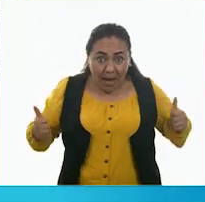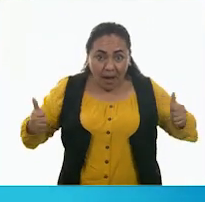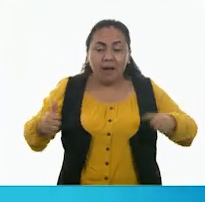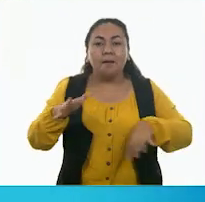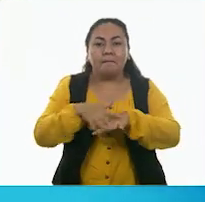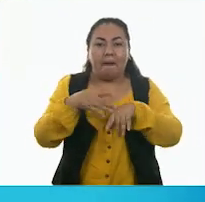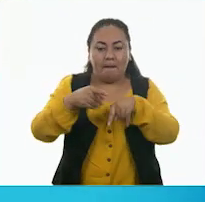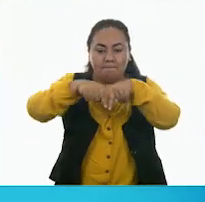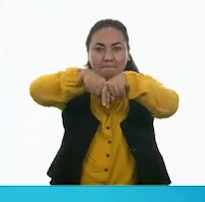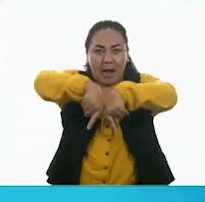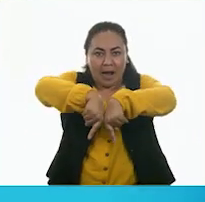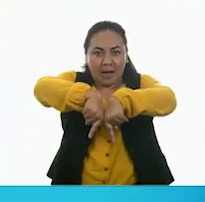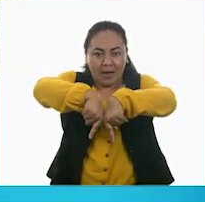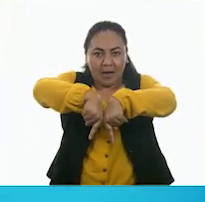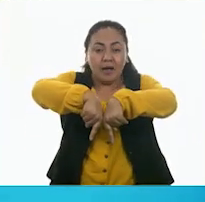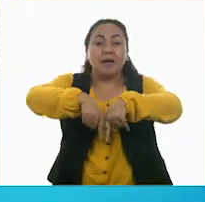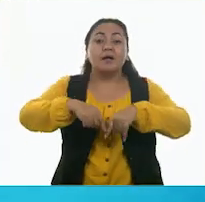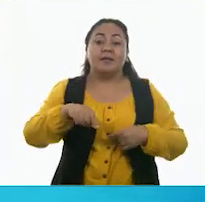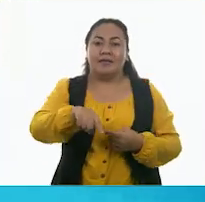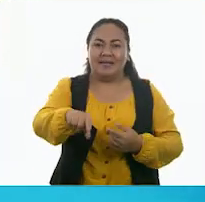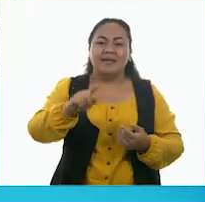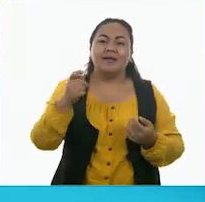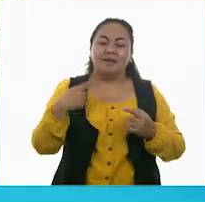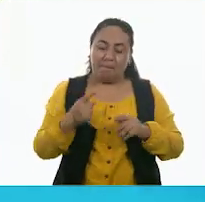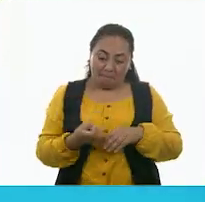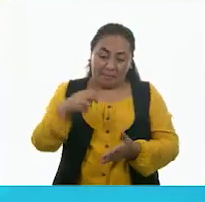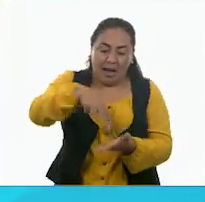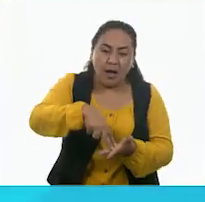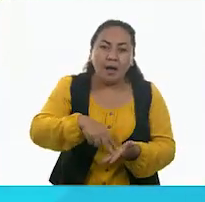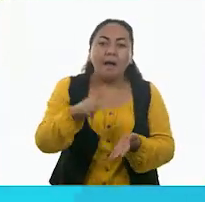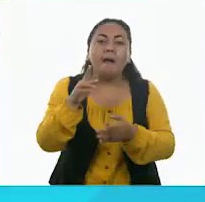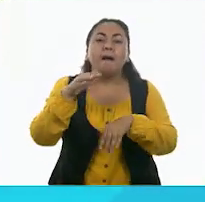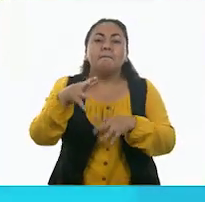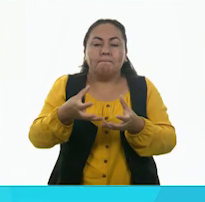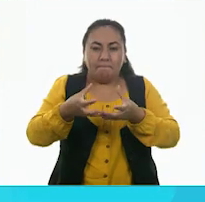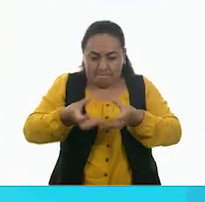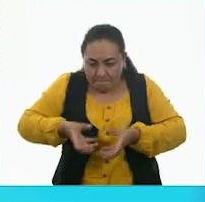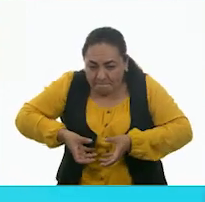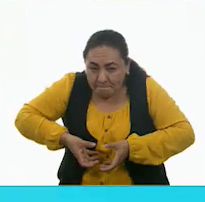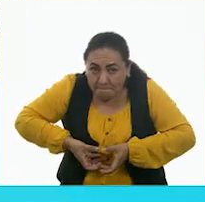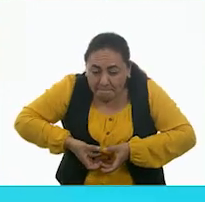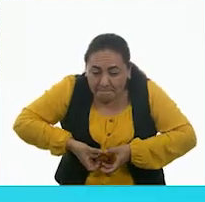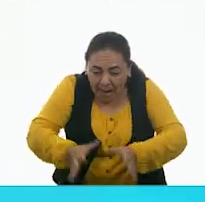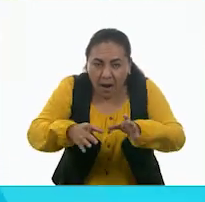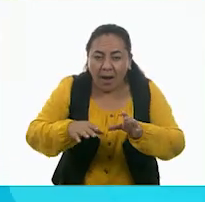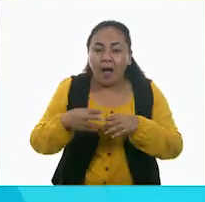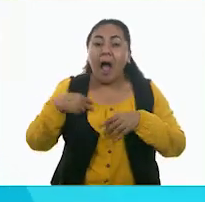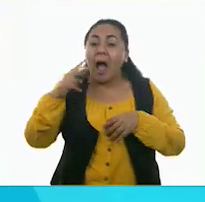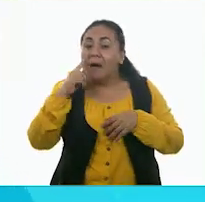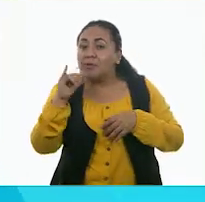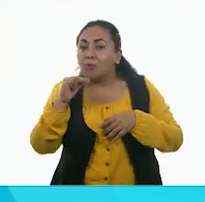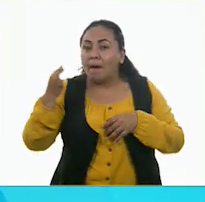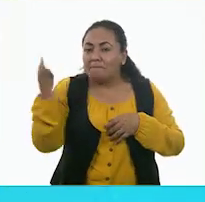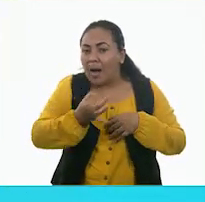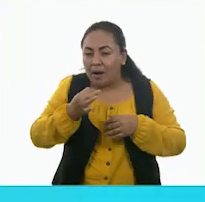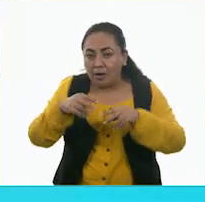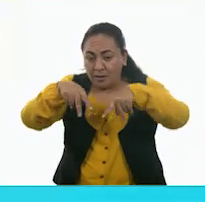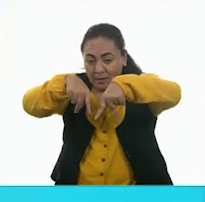las piernas para que el compañero que esté en el centro aviente una pelota e intente meter en medio de sus piernas una